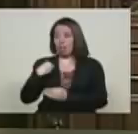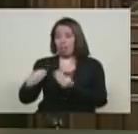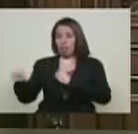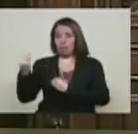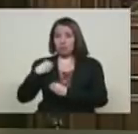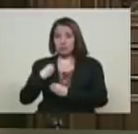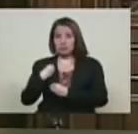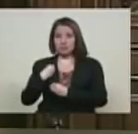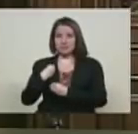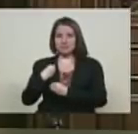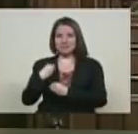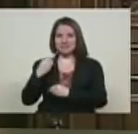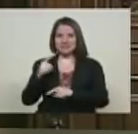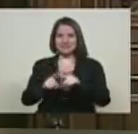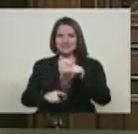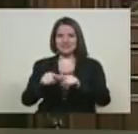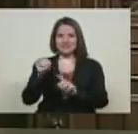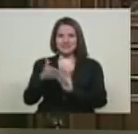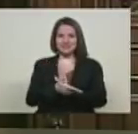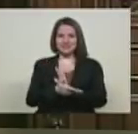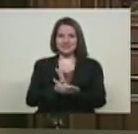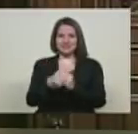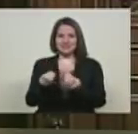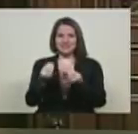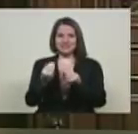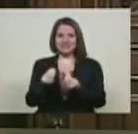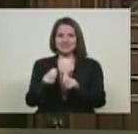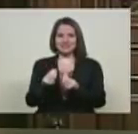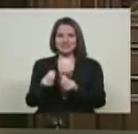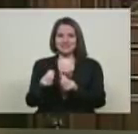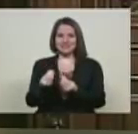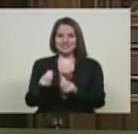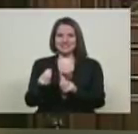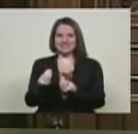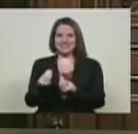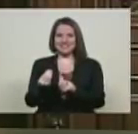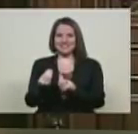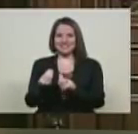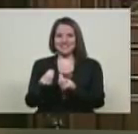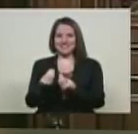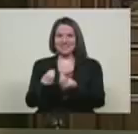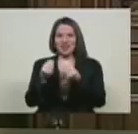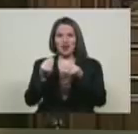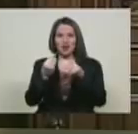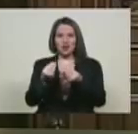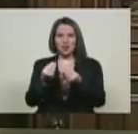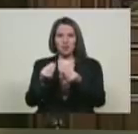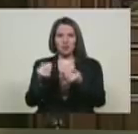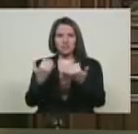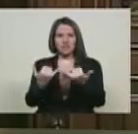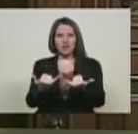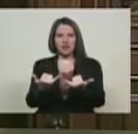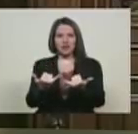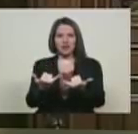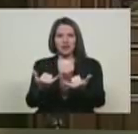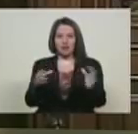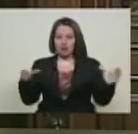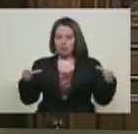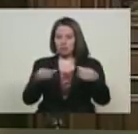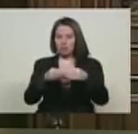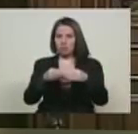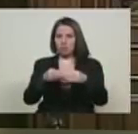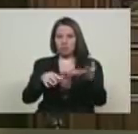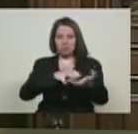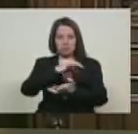y además incorporados porque estaban ya dentro de las estructuras de